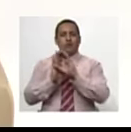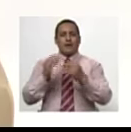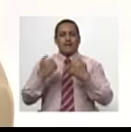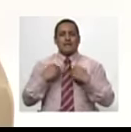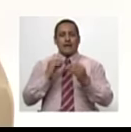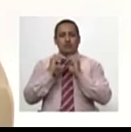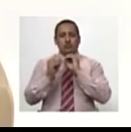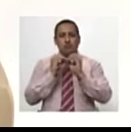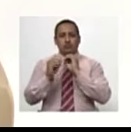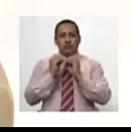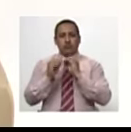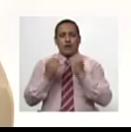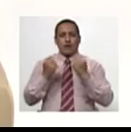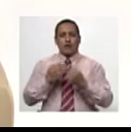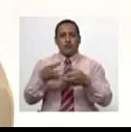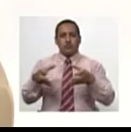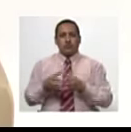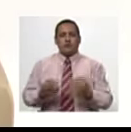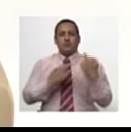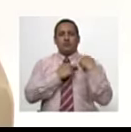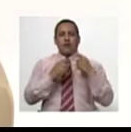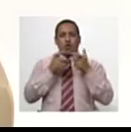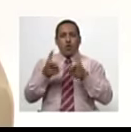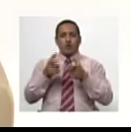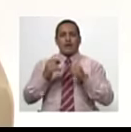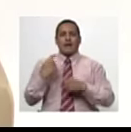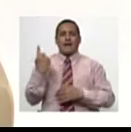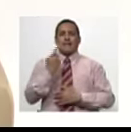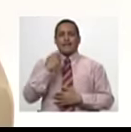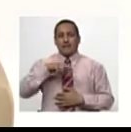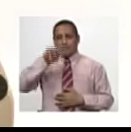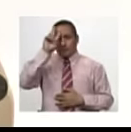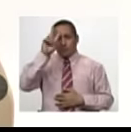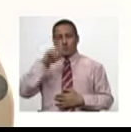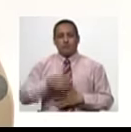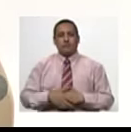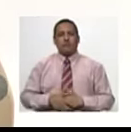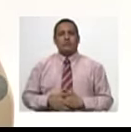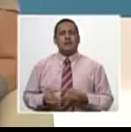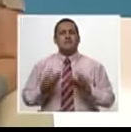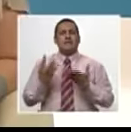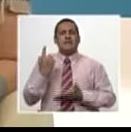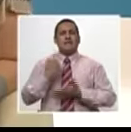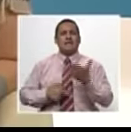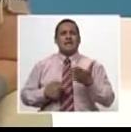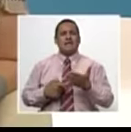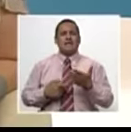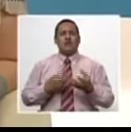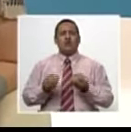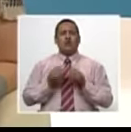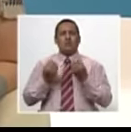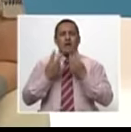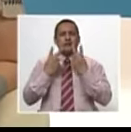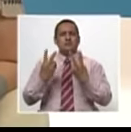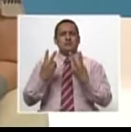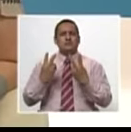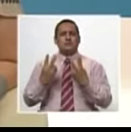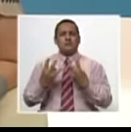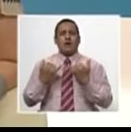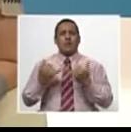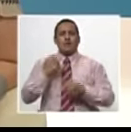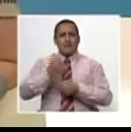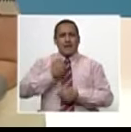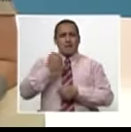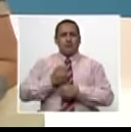tiene la rectoría en esta función, que es la Contraloría General de la República, ¿no? Ya. ¿Y cómo has visto